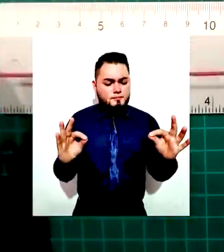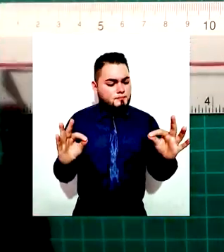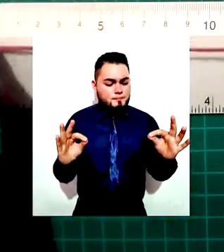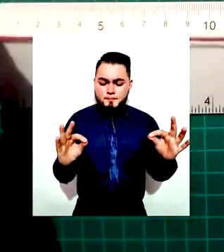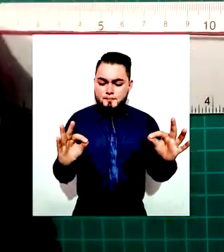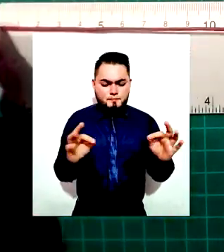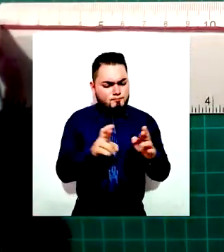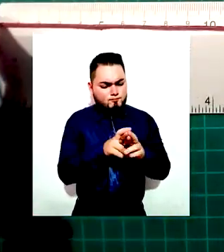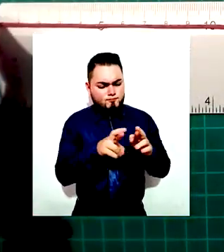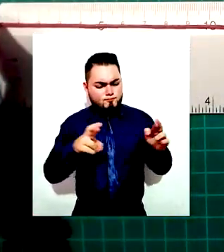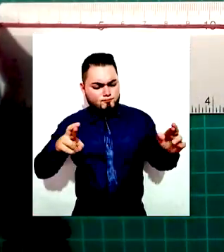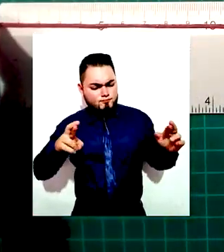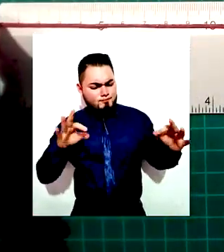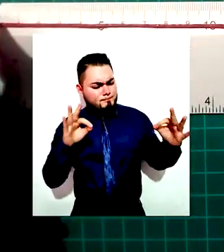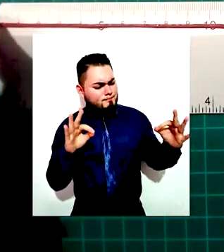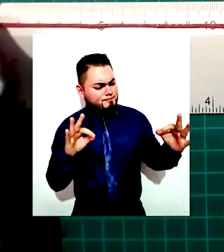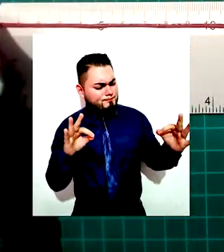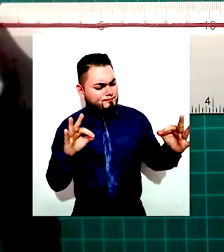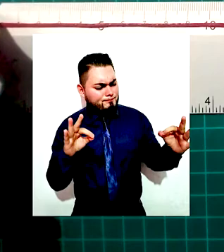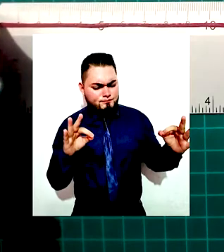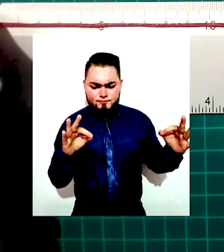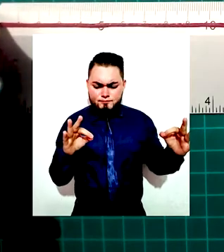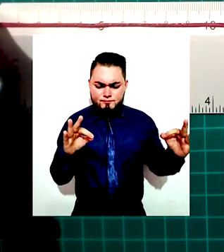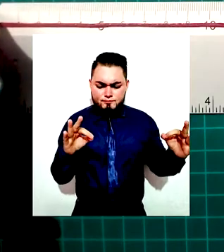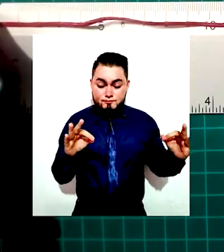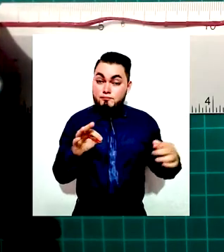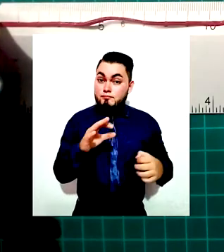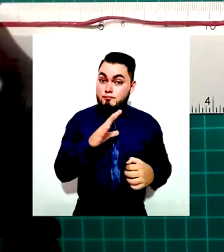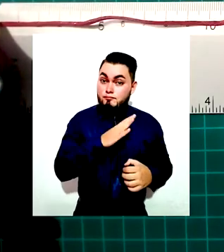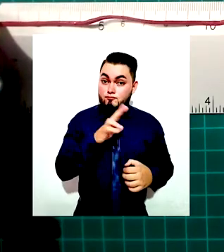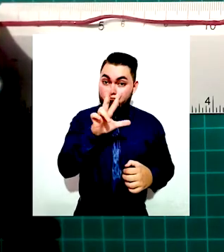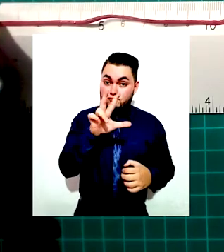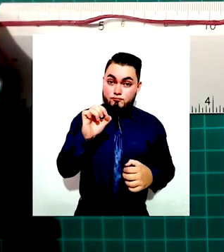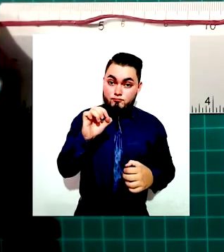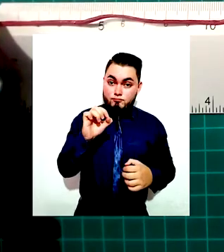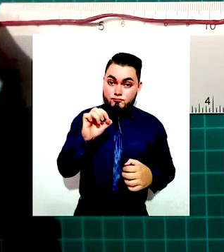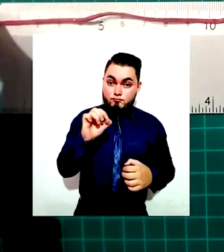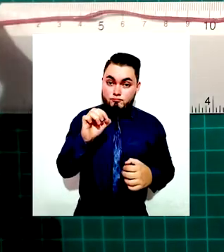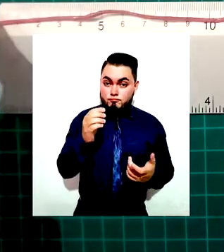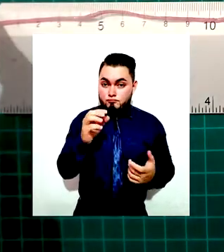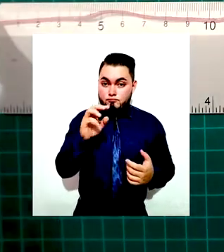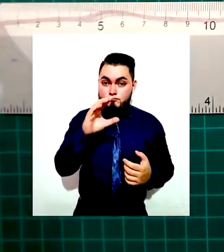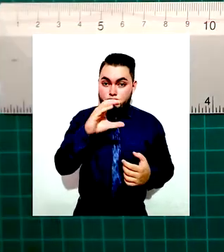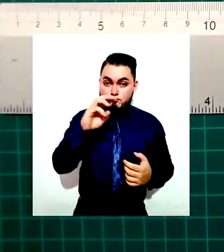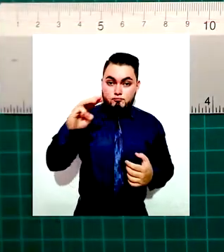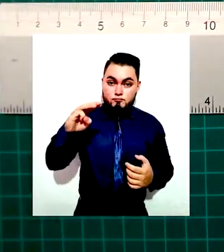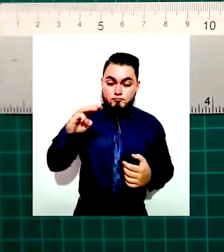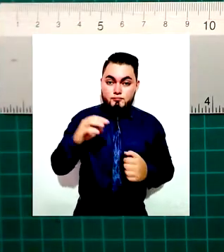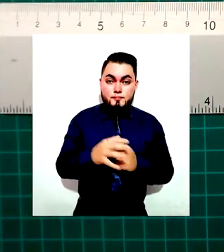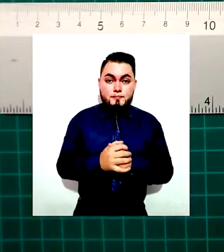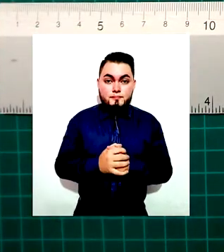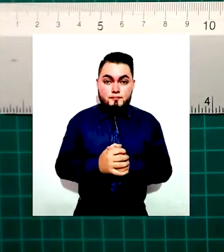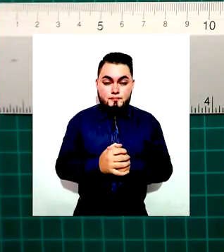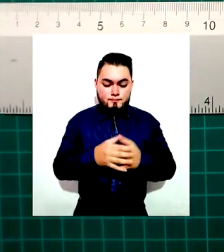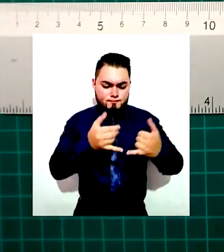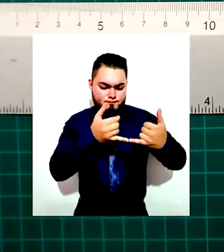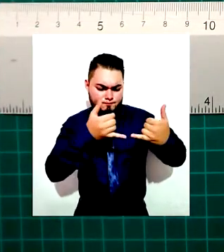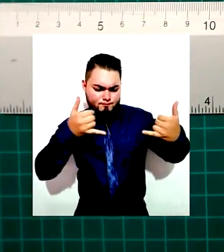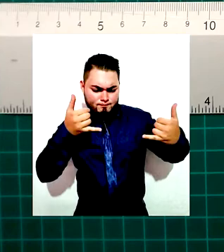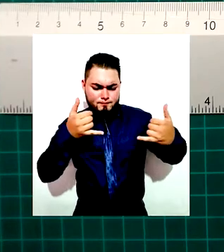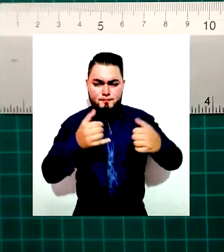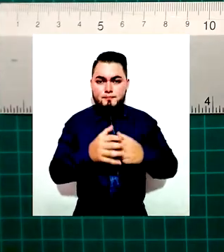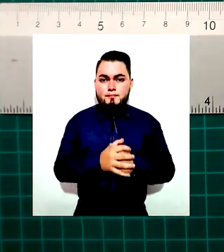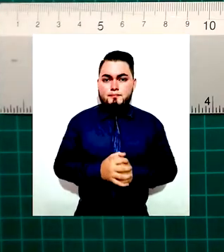la distancia resultante con una regla. En este caso son 30 centímetros. Ese será el ancho de la